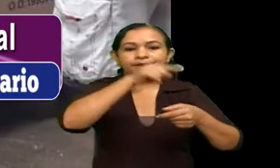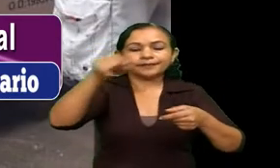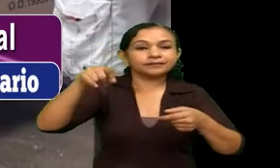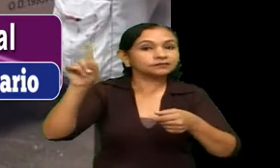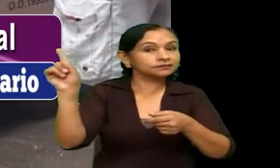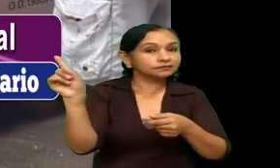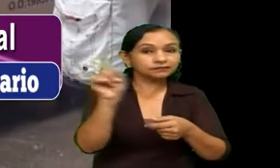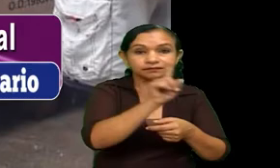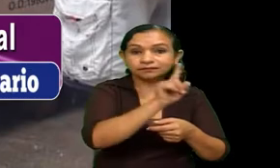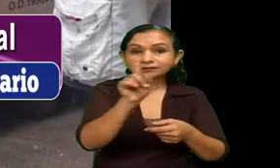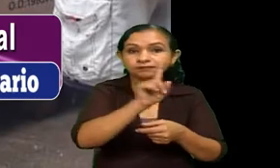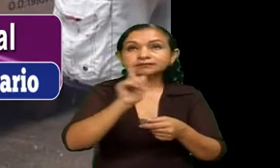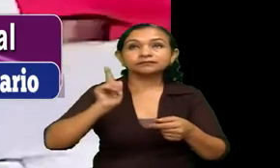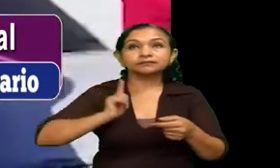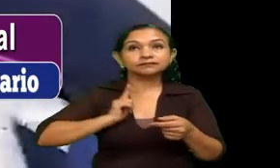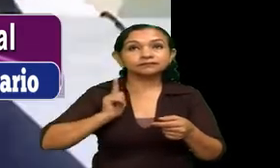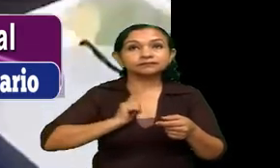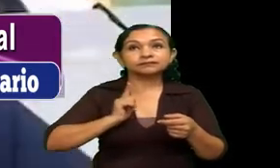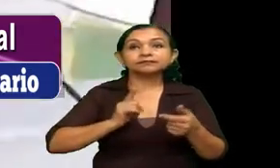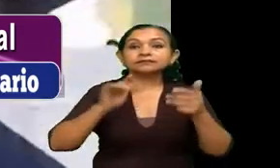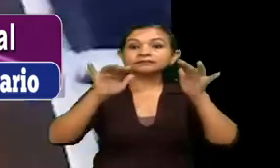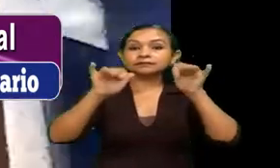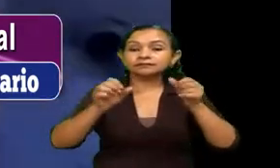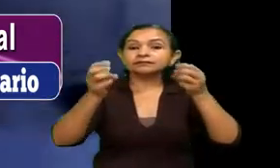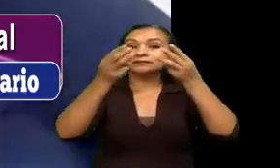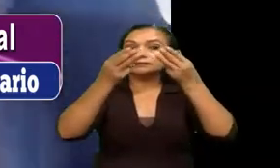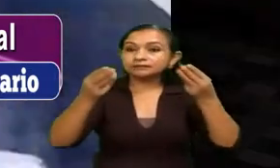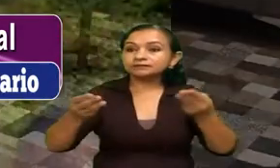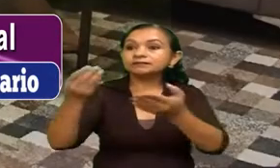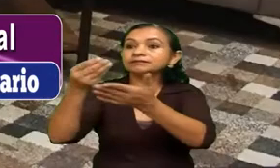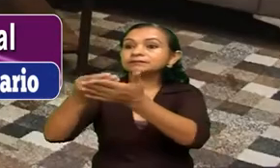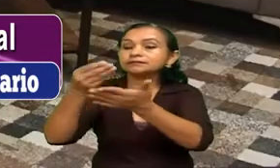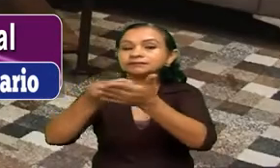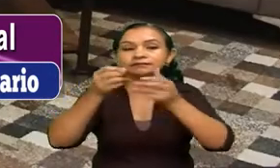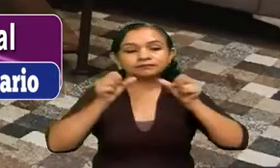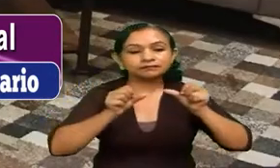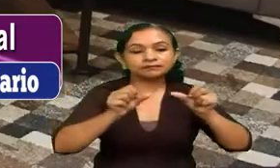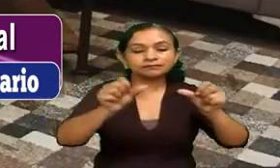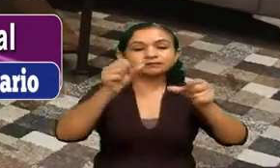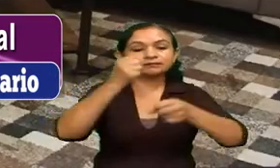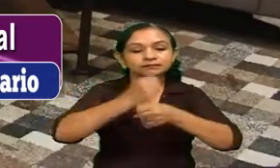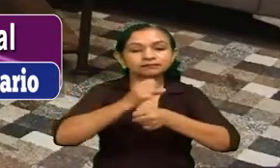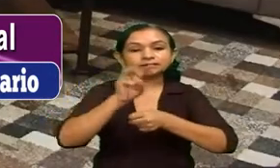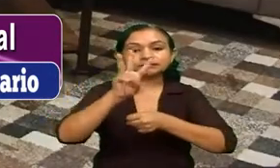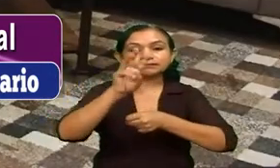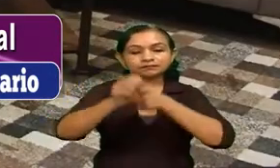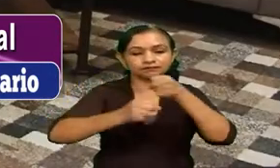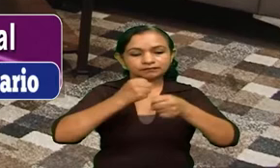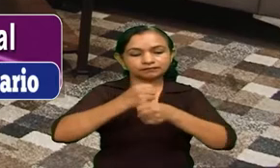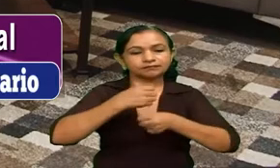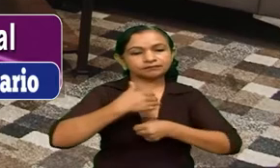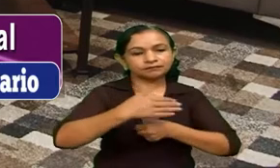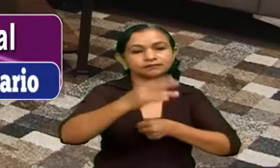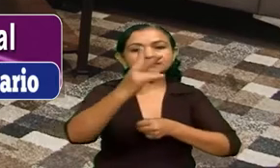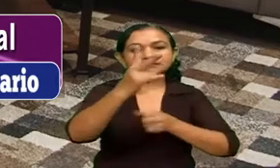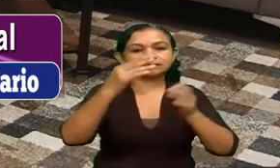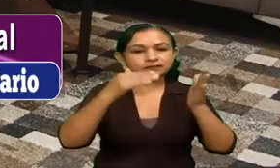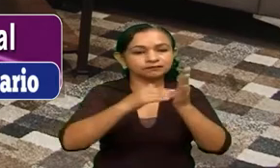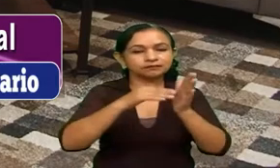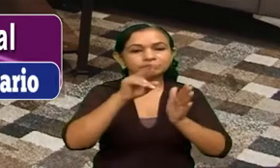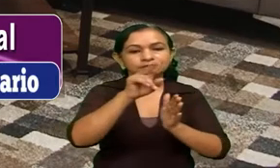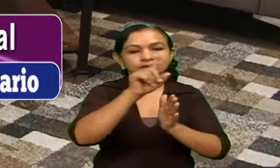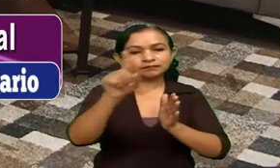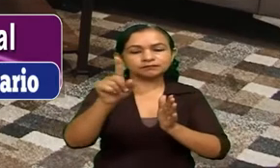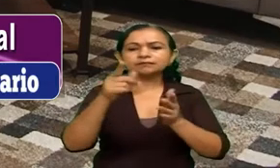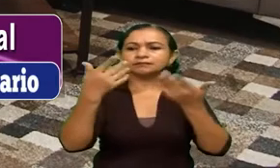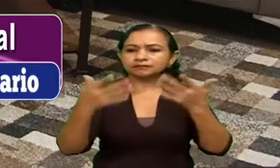decimos, ya tenemos contratados materiales para seguir trabajando estos 3 años al 2021. Tenemos contratada